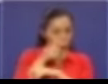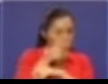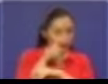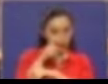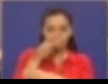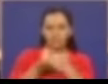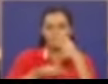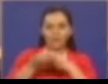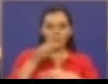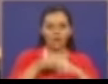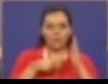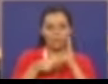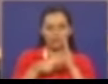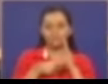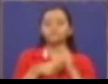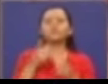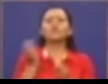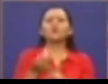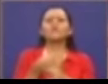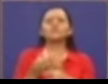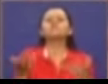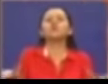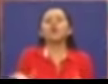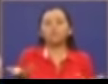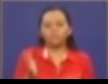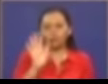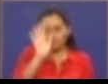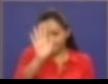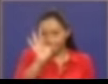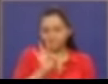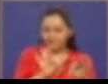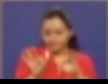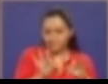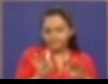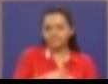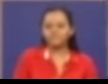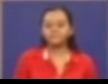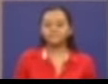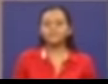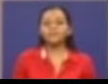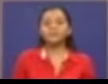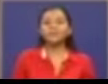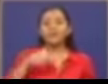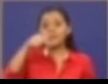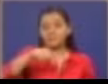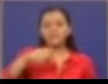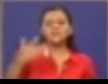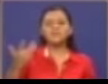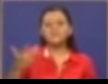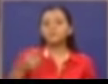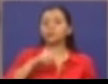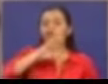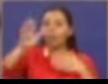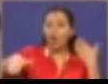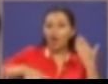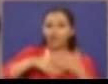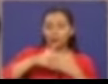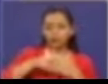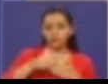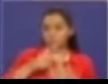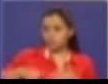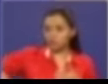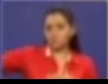mercado. ¿Cómo funciona la red de alerta SIAP? Con la participación de todos